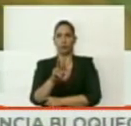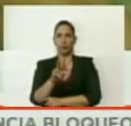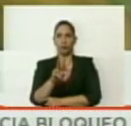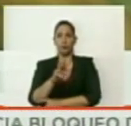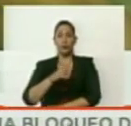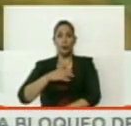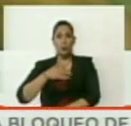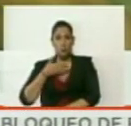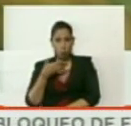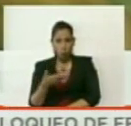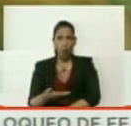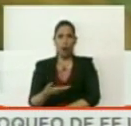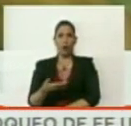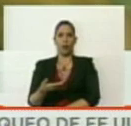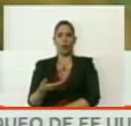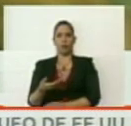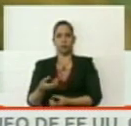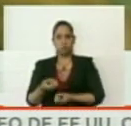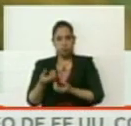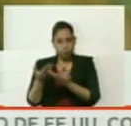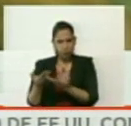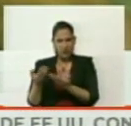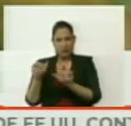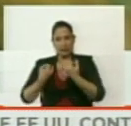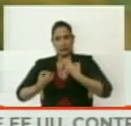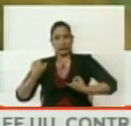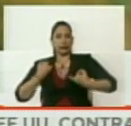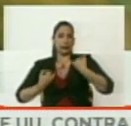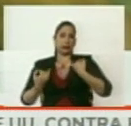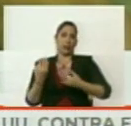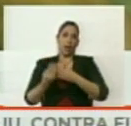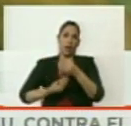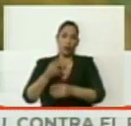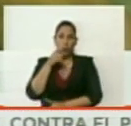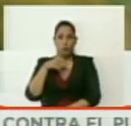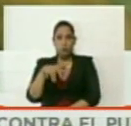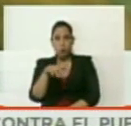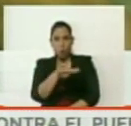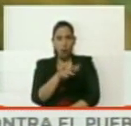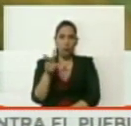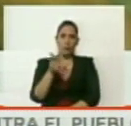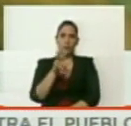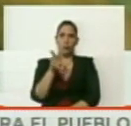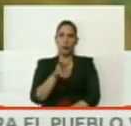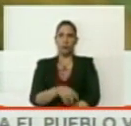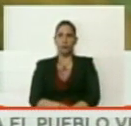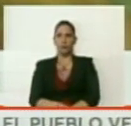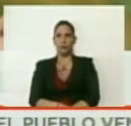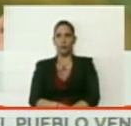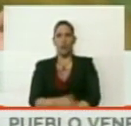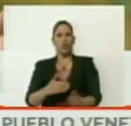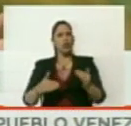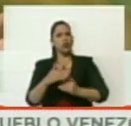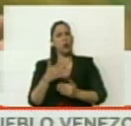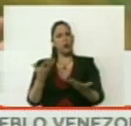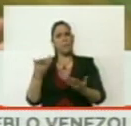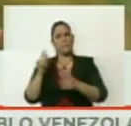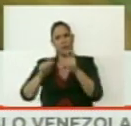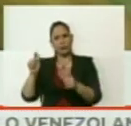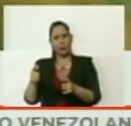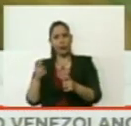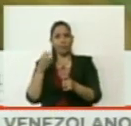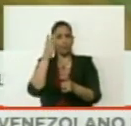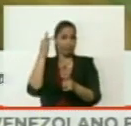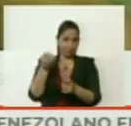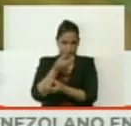pueda recompensar el daño que se le ha hecho al pueblo venezolano. Sobre los acreedores, imagínense ustedes la